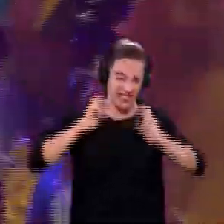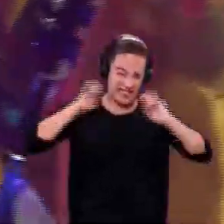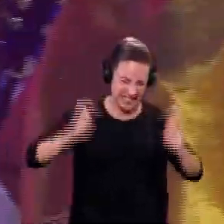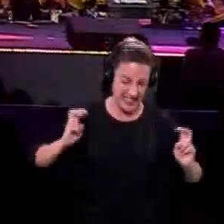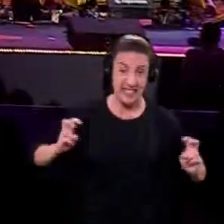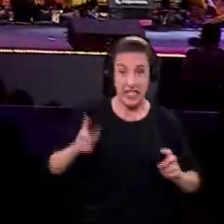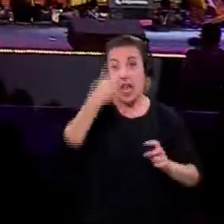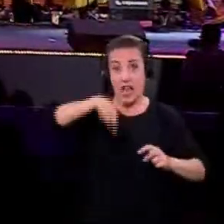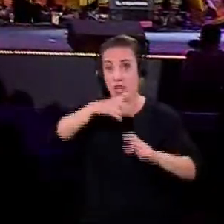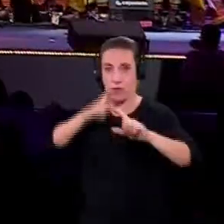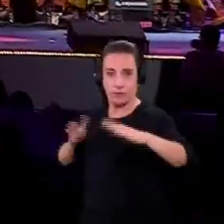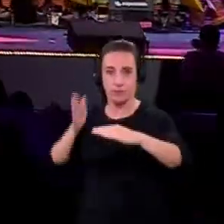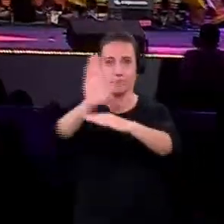referente.